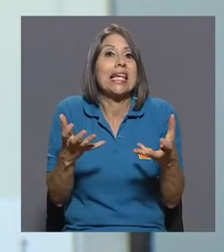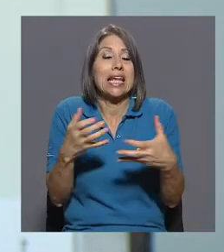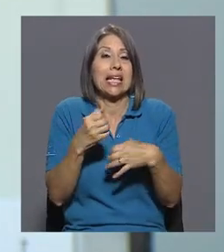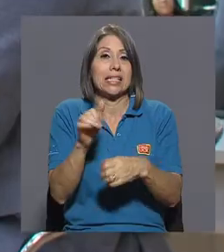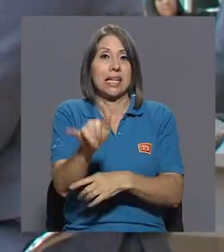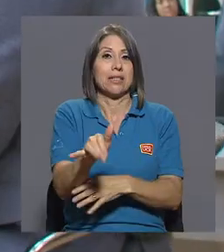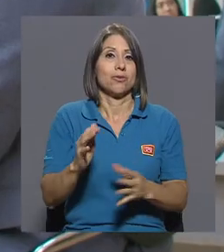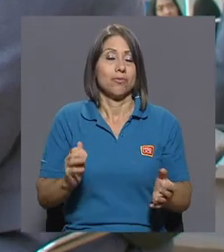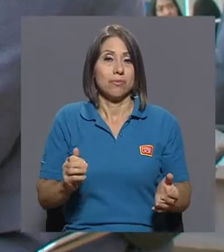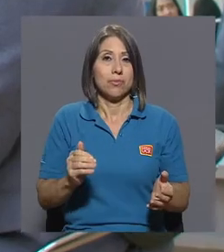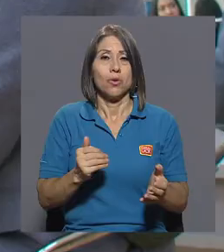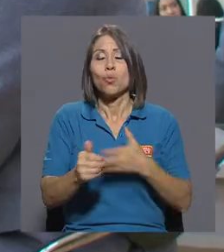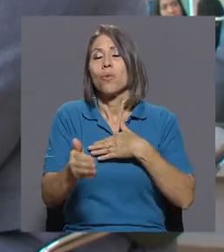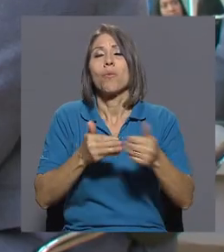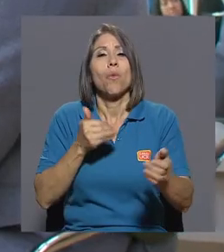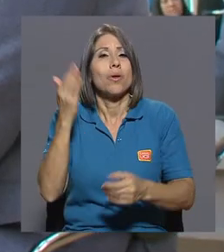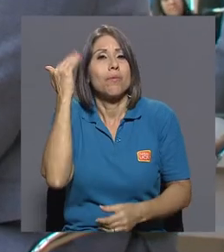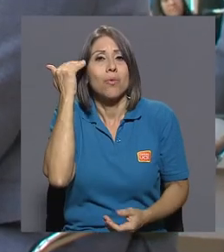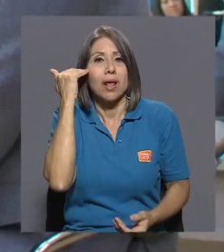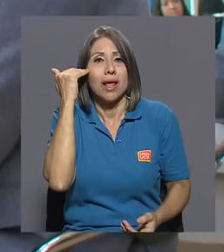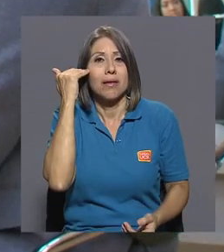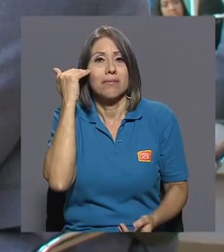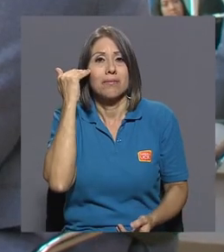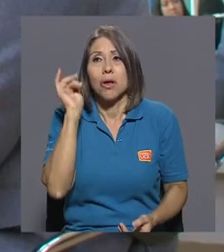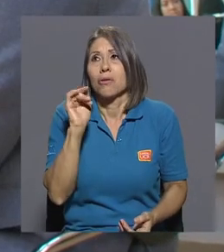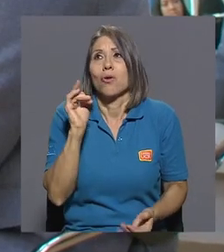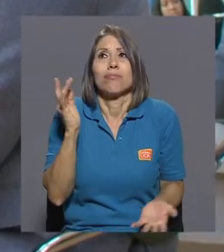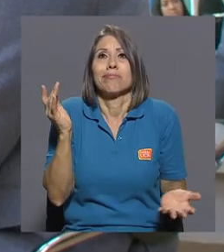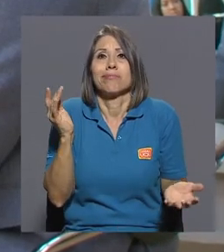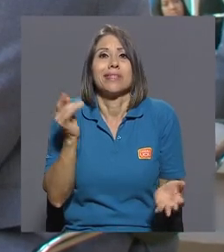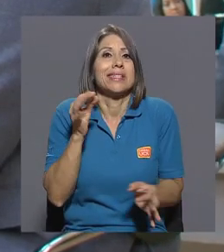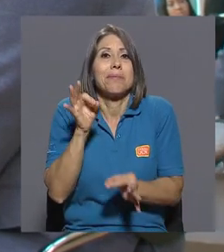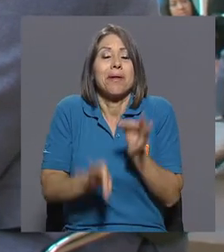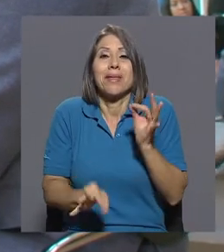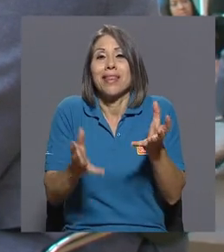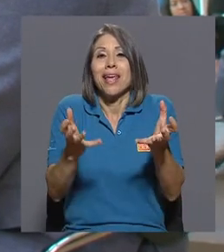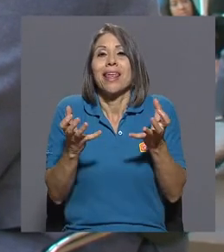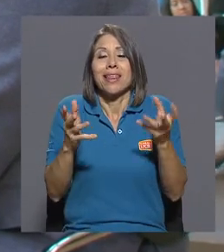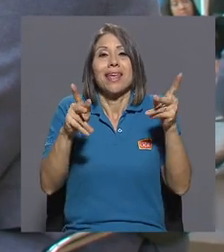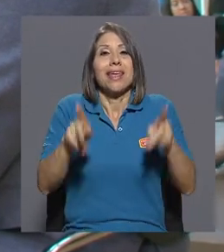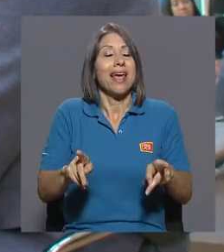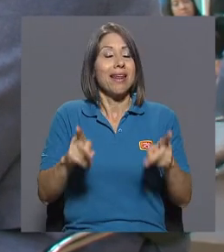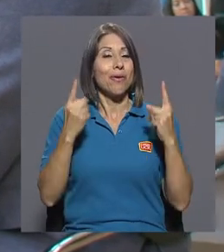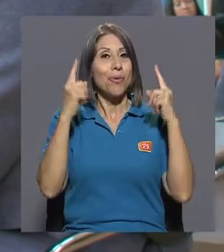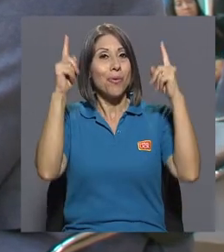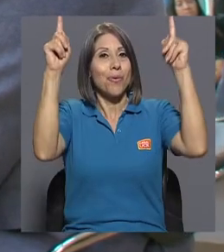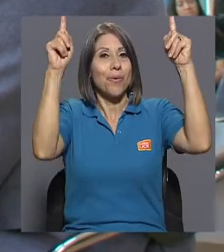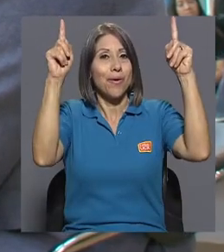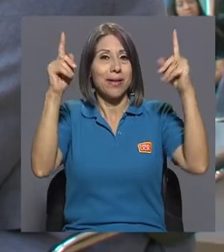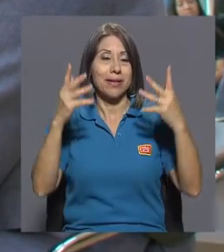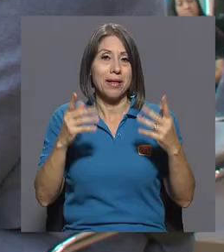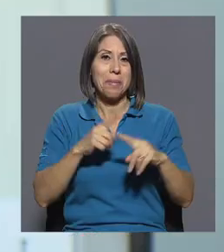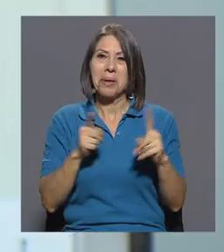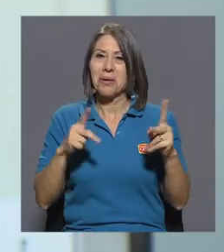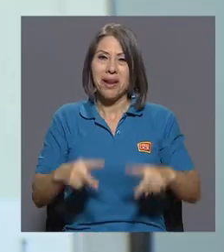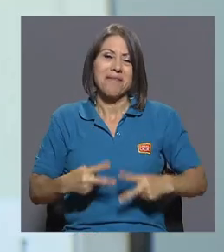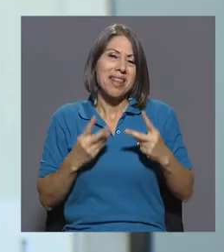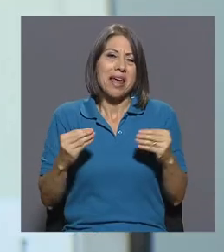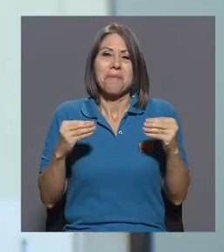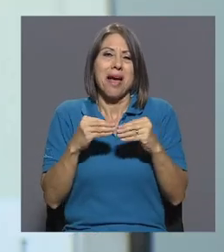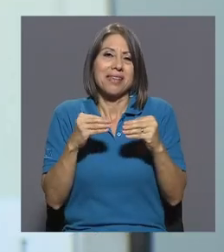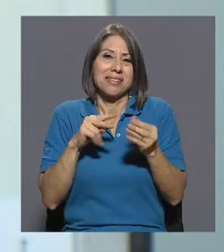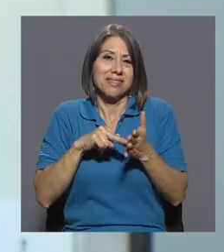independientemente por qué, si no es simplemente serlo. Entonces, yo creo que hay más en la vida que solo eso. Pero sí creo